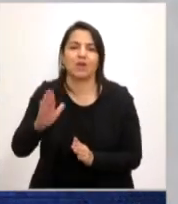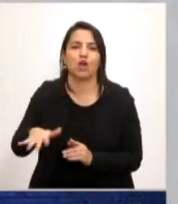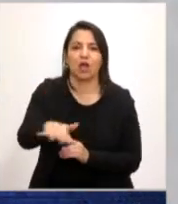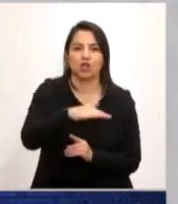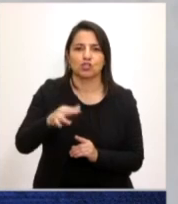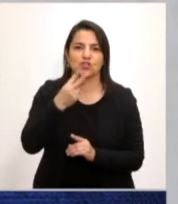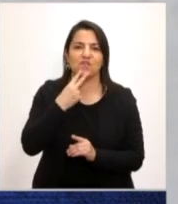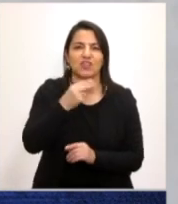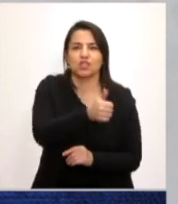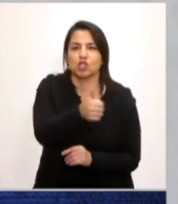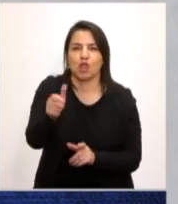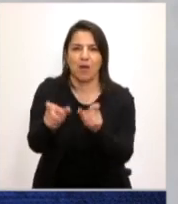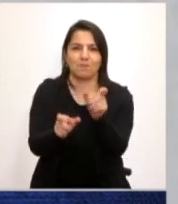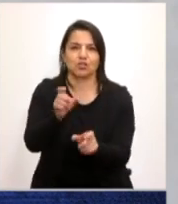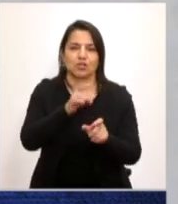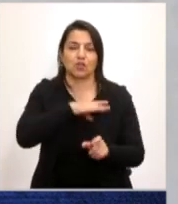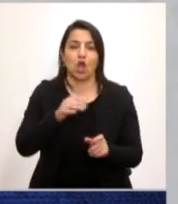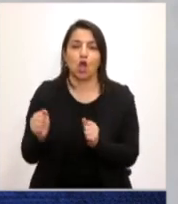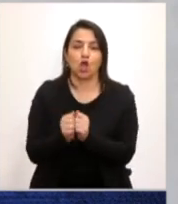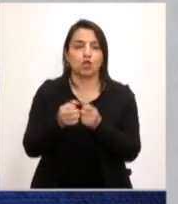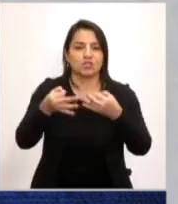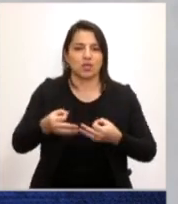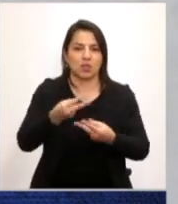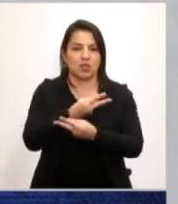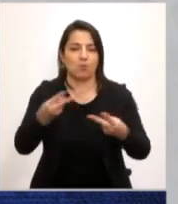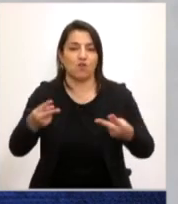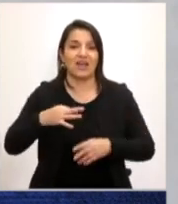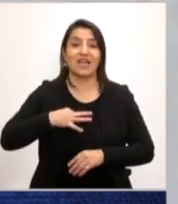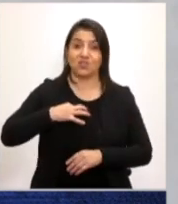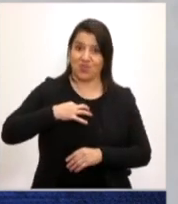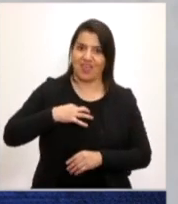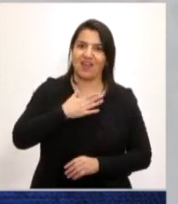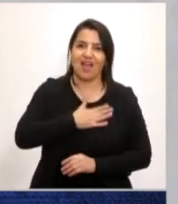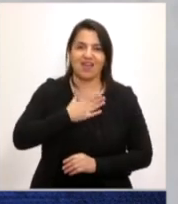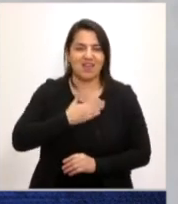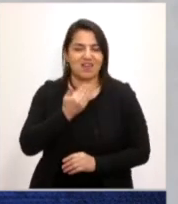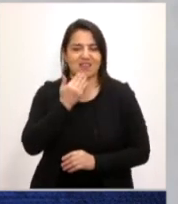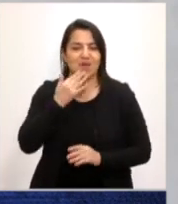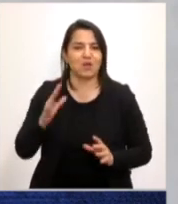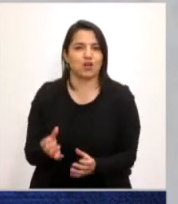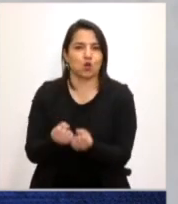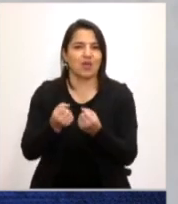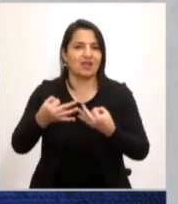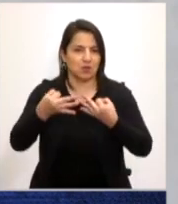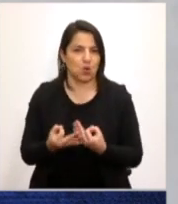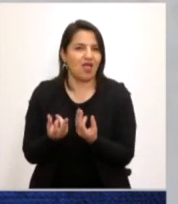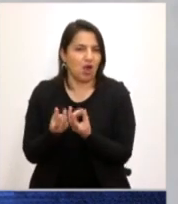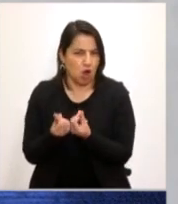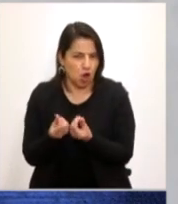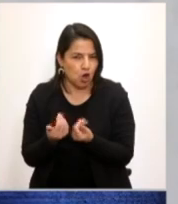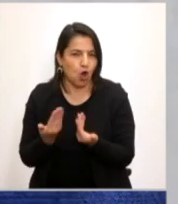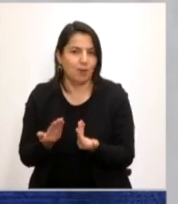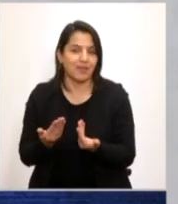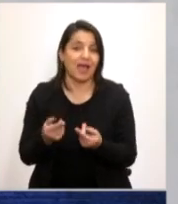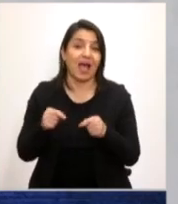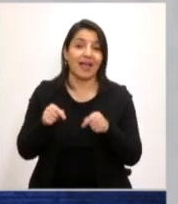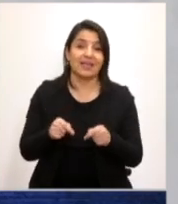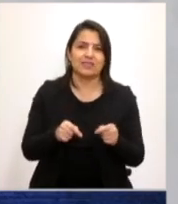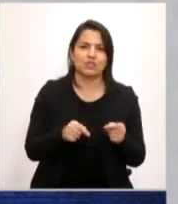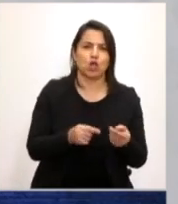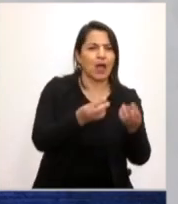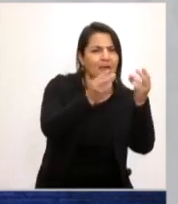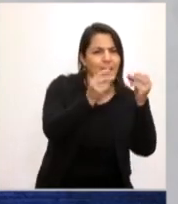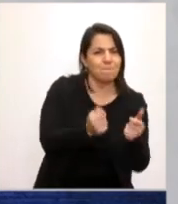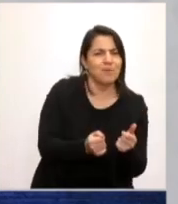y chilenas. Junto a la seguridad pública, la ciudadanía aspira también a recuperar la seguridad económica, esa que los técnicos evalúan